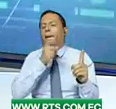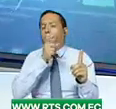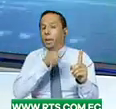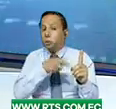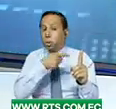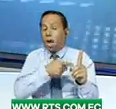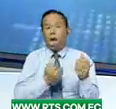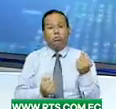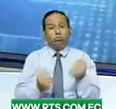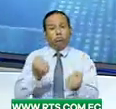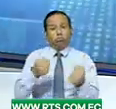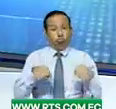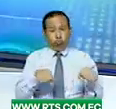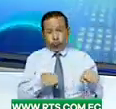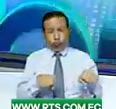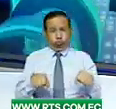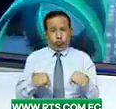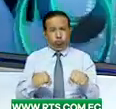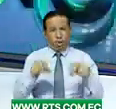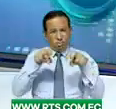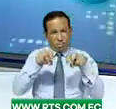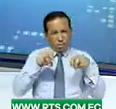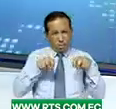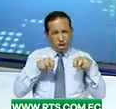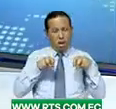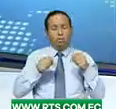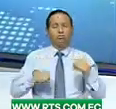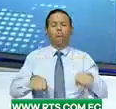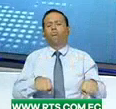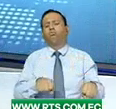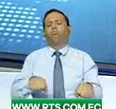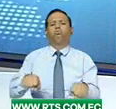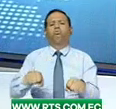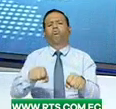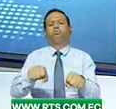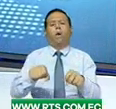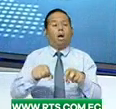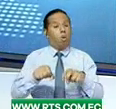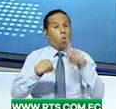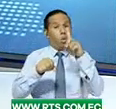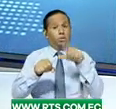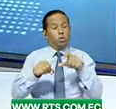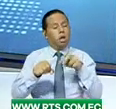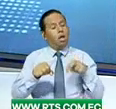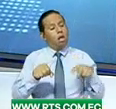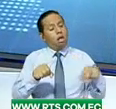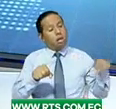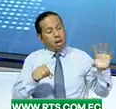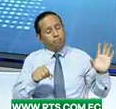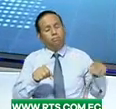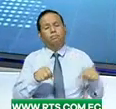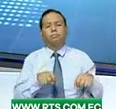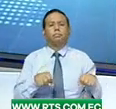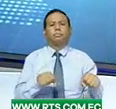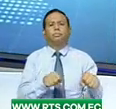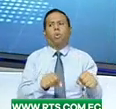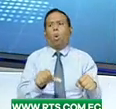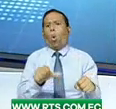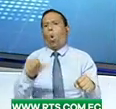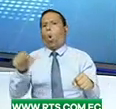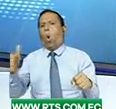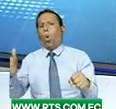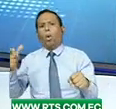dejaba pasajeros. Todo ocurrió mientras él conducía su mototaxi, siendo interceptado